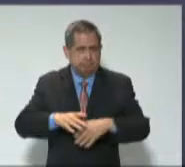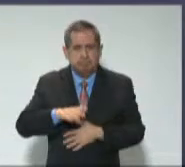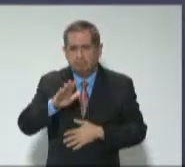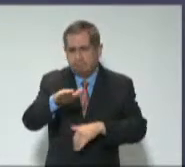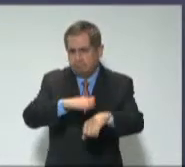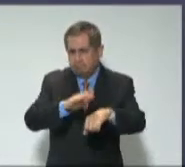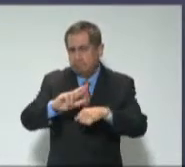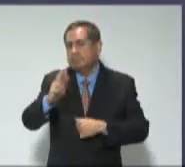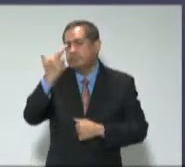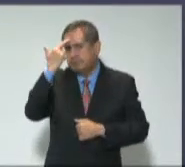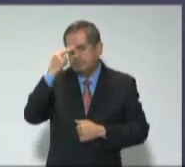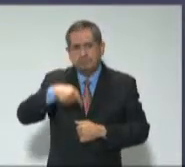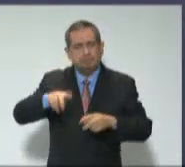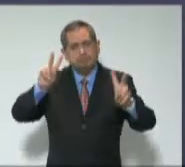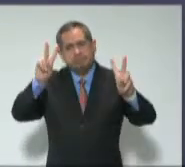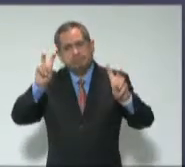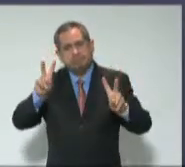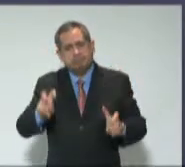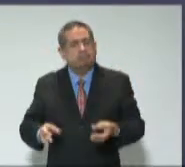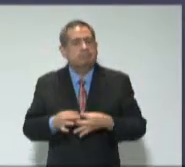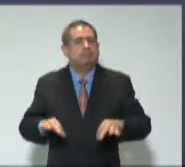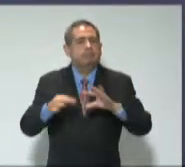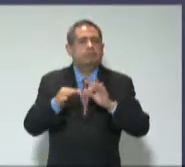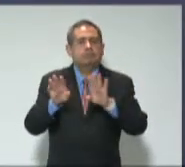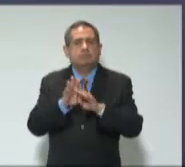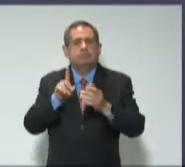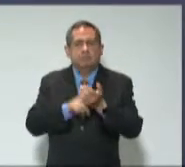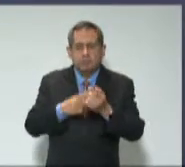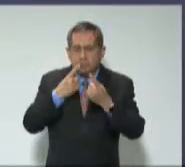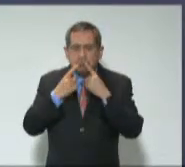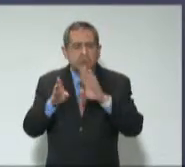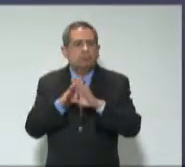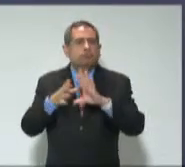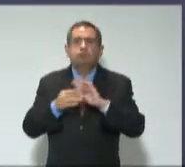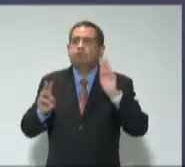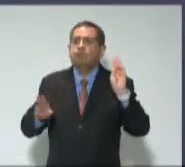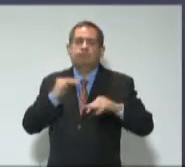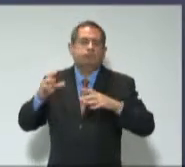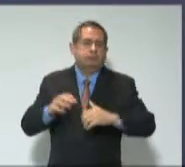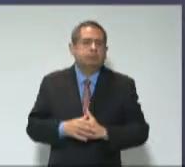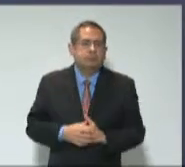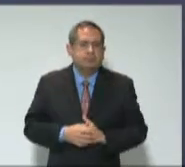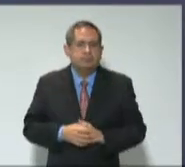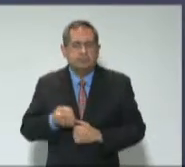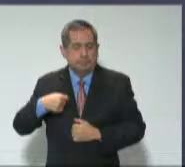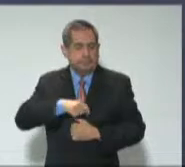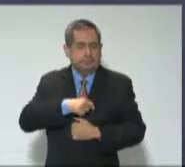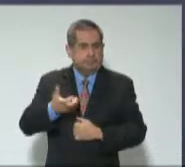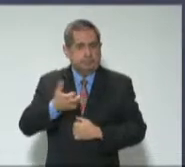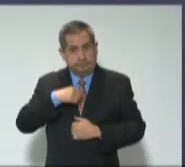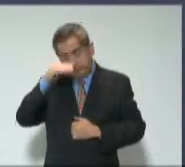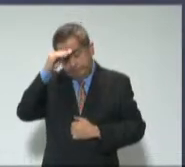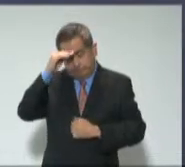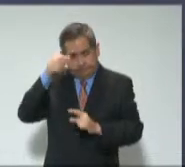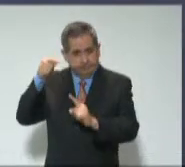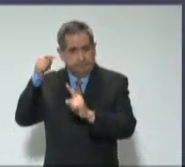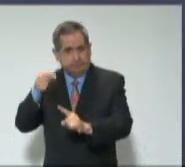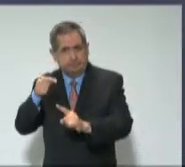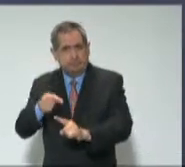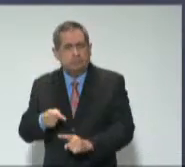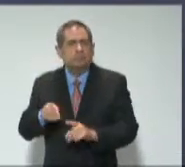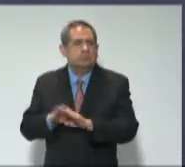temática urgente relacionada con el estado de la salud pública global lo haremos a partir del enfoque que